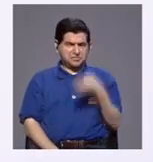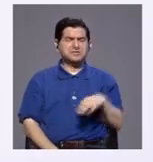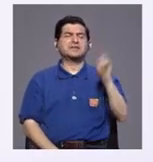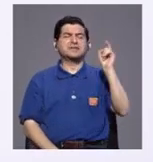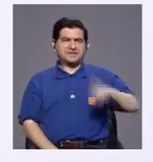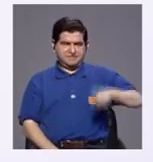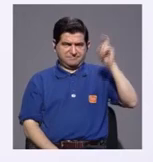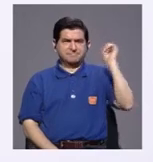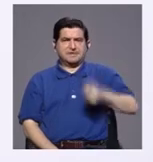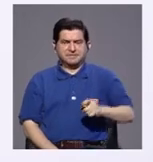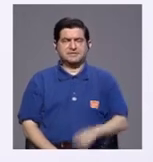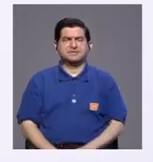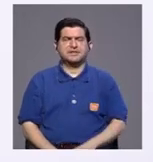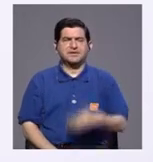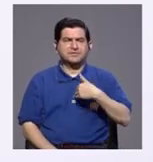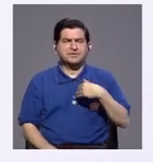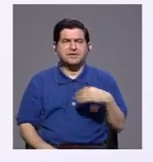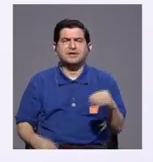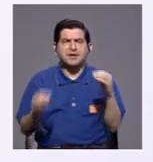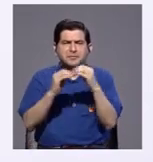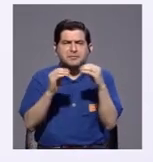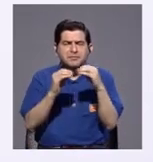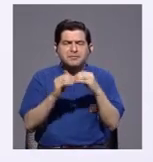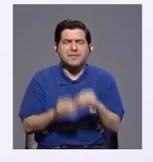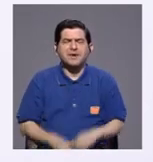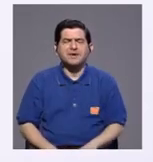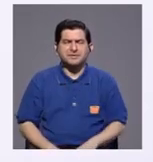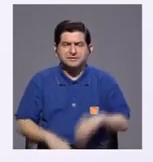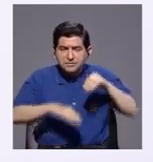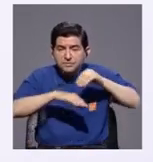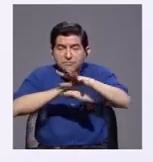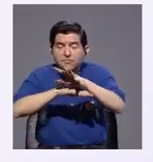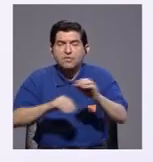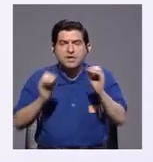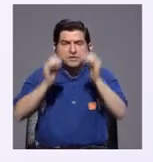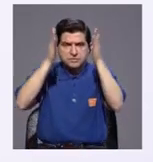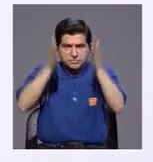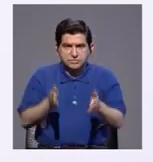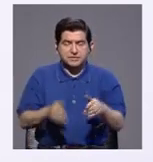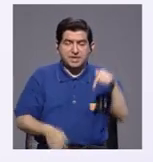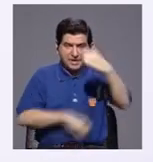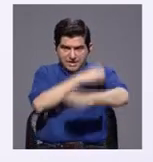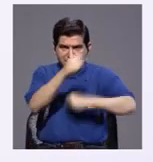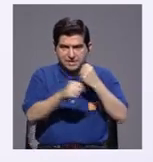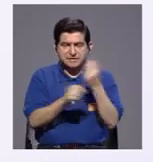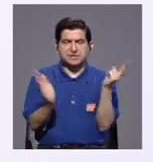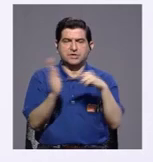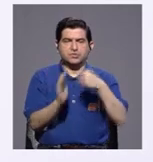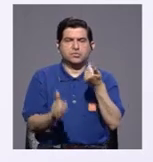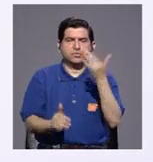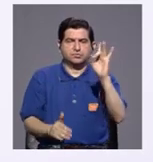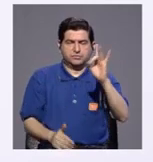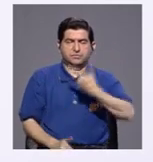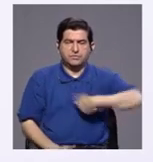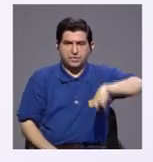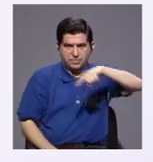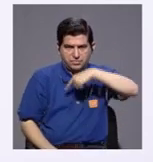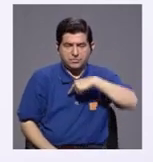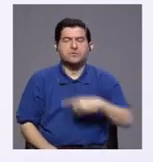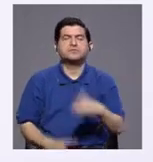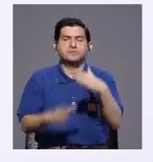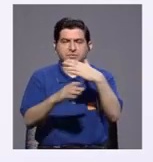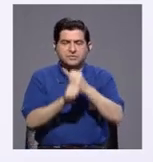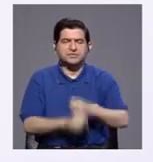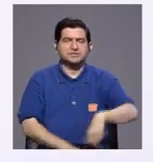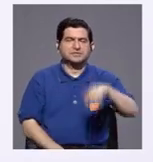que era necesario llegar a un mayor número de profesores y por eso es que en este año 2018 hemos realizado vamos a realizar